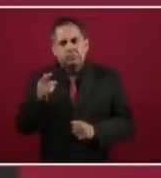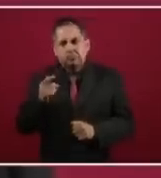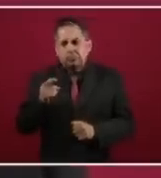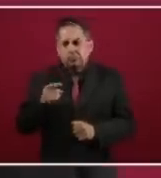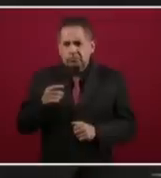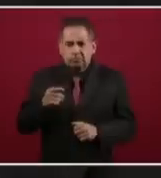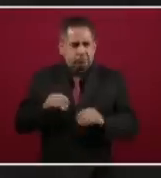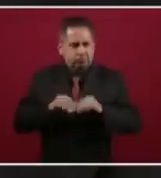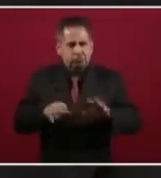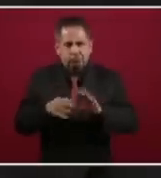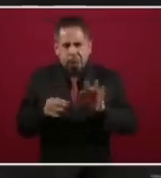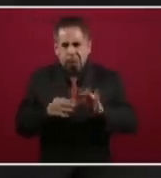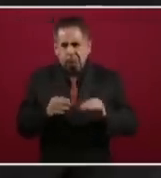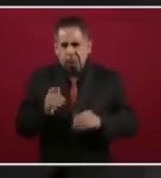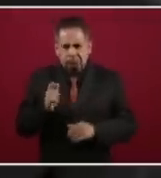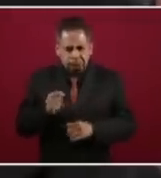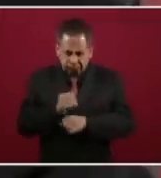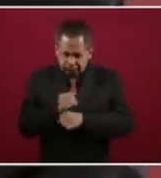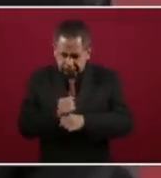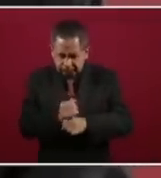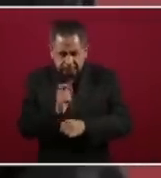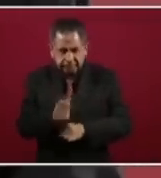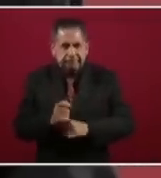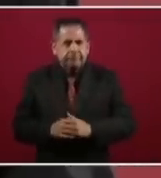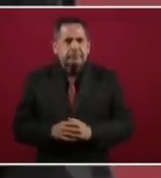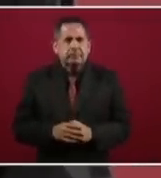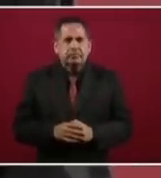trabajo de